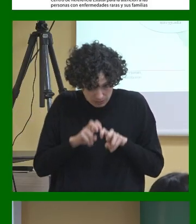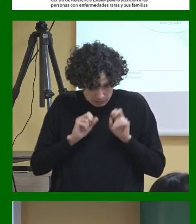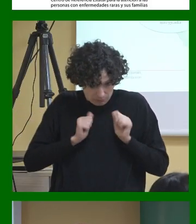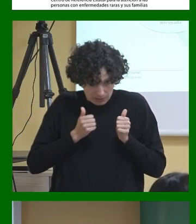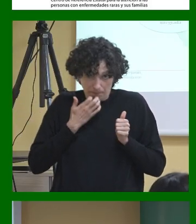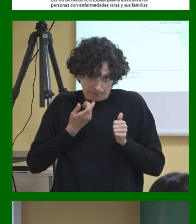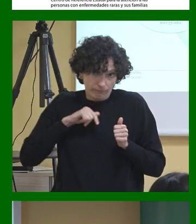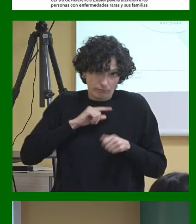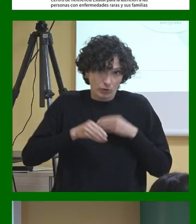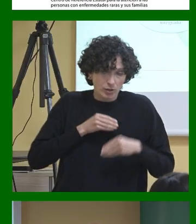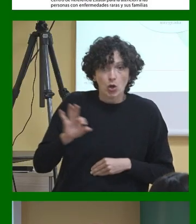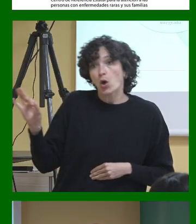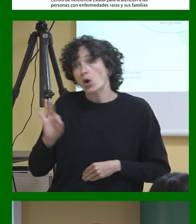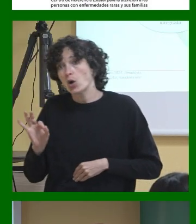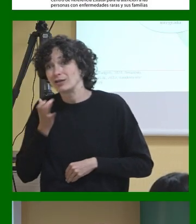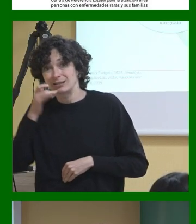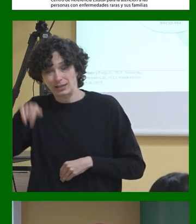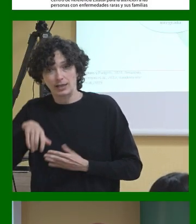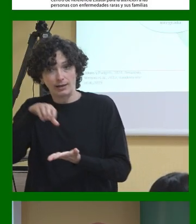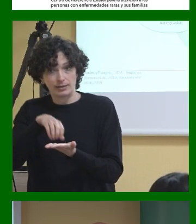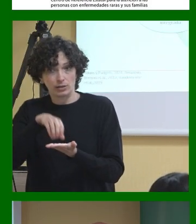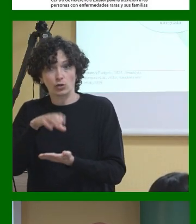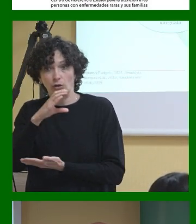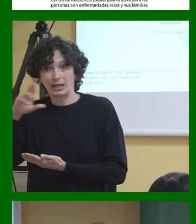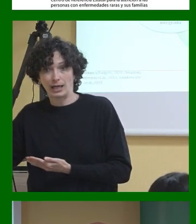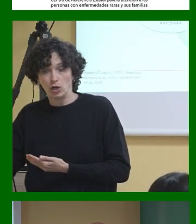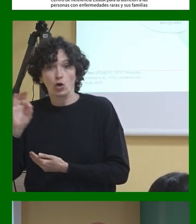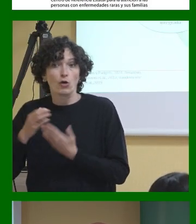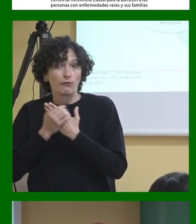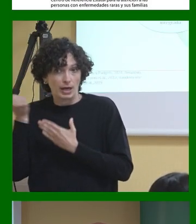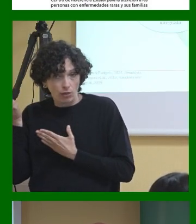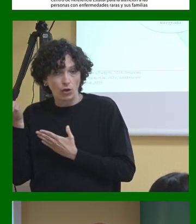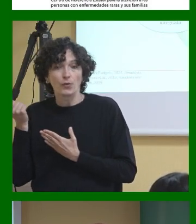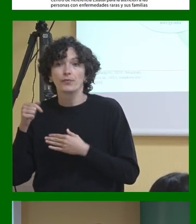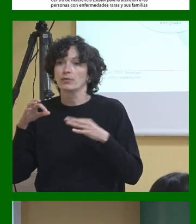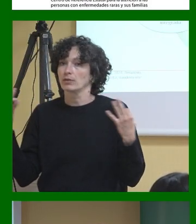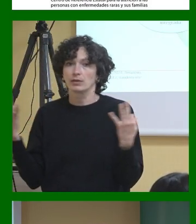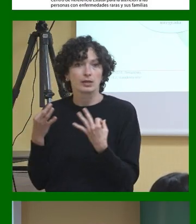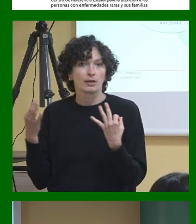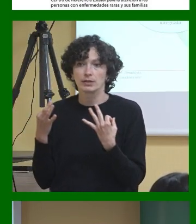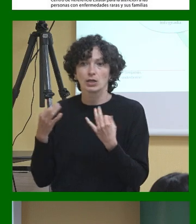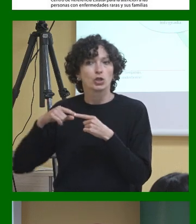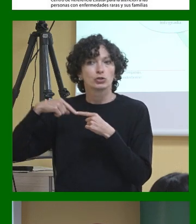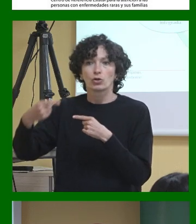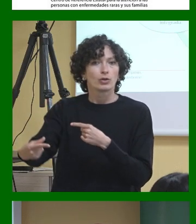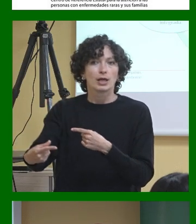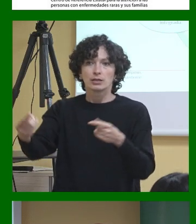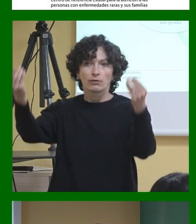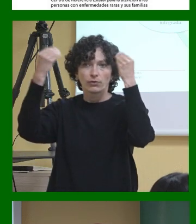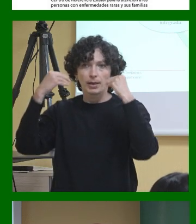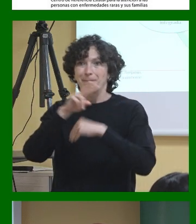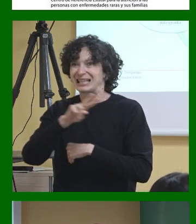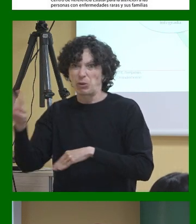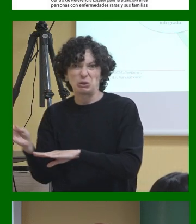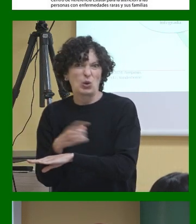nosotros, o en el caso del CREER o en el caso de FEDER, te tienes que formar todos los días, 24 horas